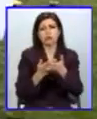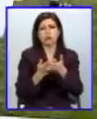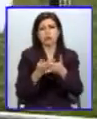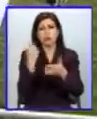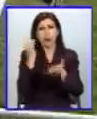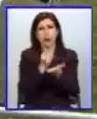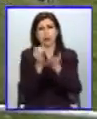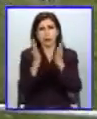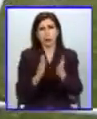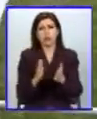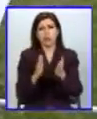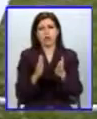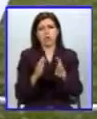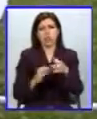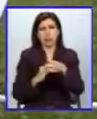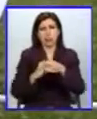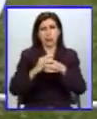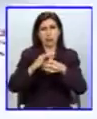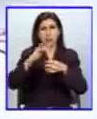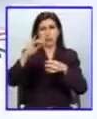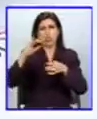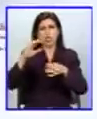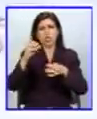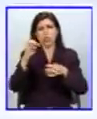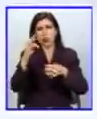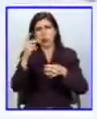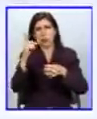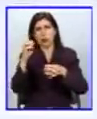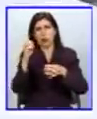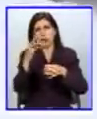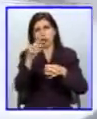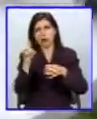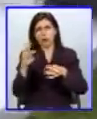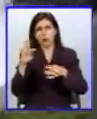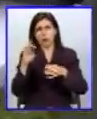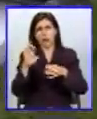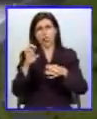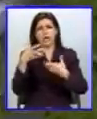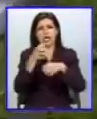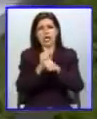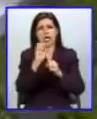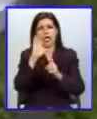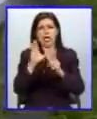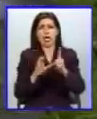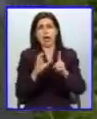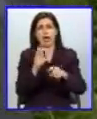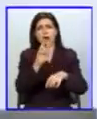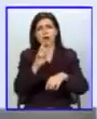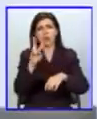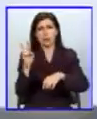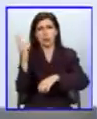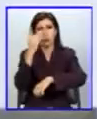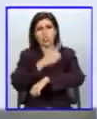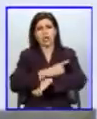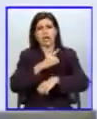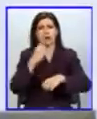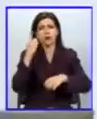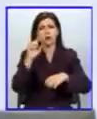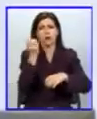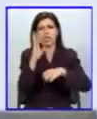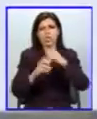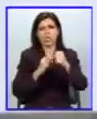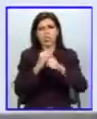las mediciones de dióxido de azufre se harán cada 16 días durante tres años el avión cuenta con sensores de gps